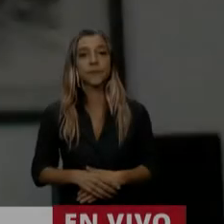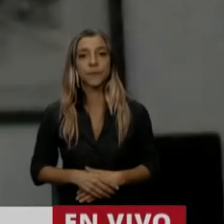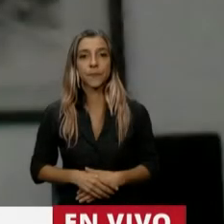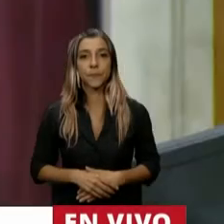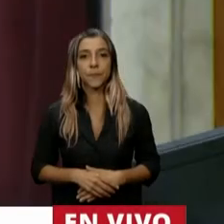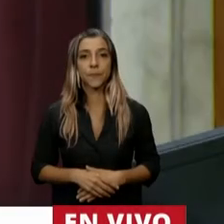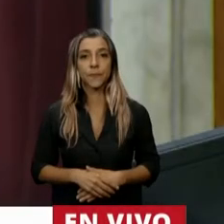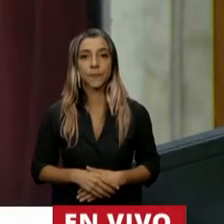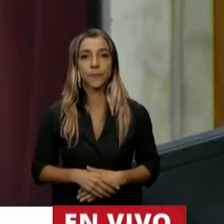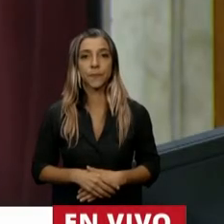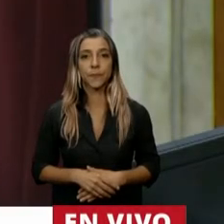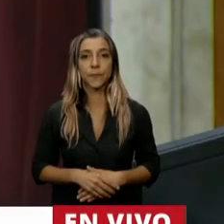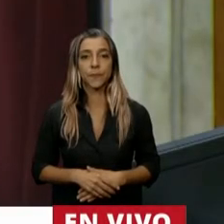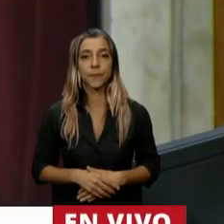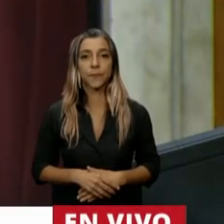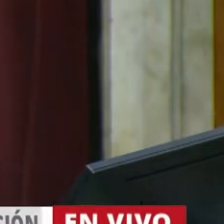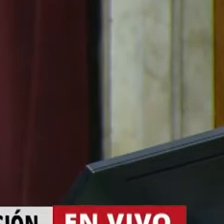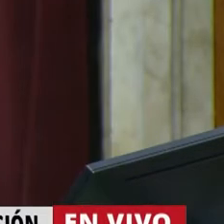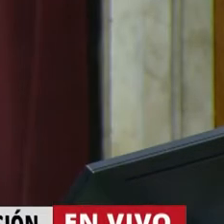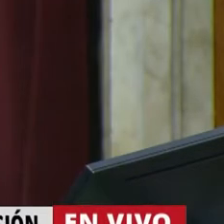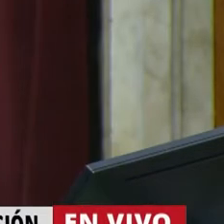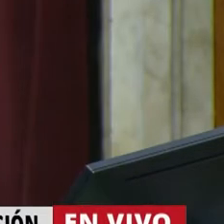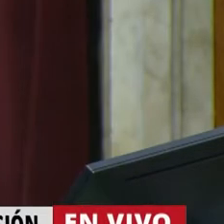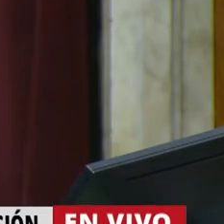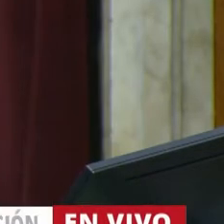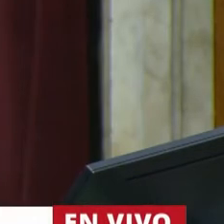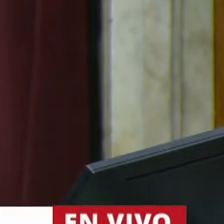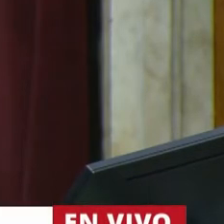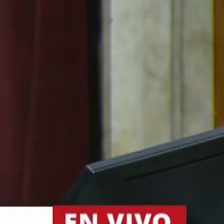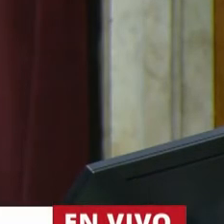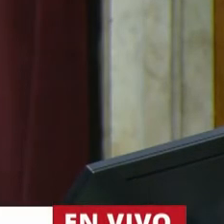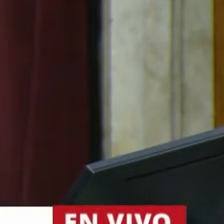Uso de la palabra la diputada Florencia Lampreave.